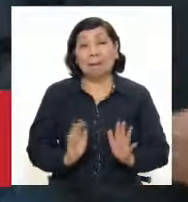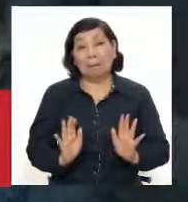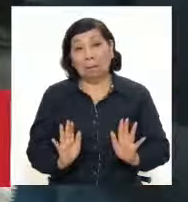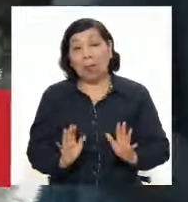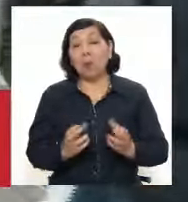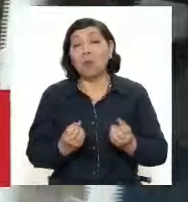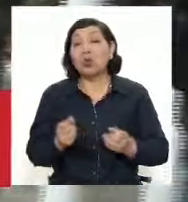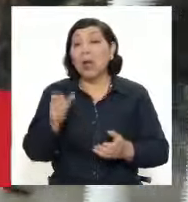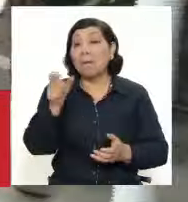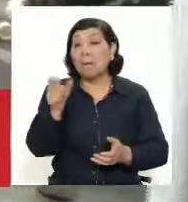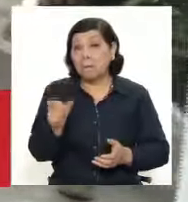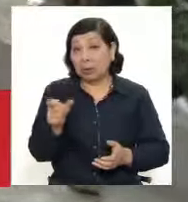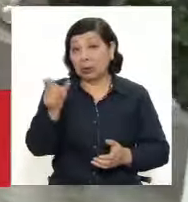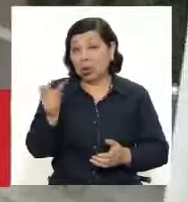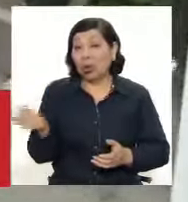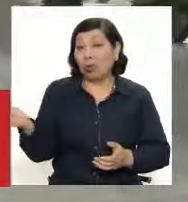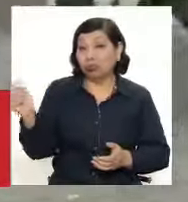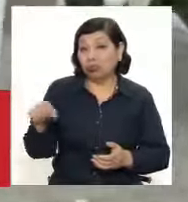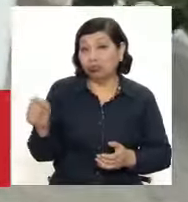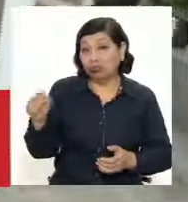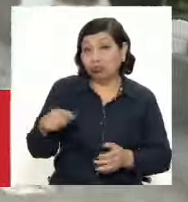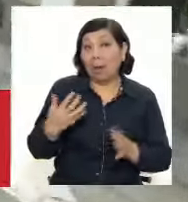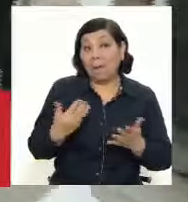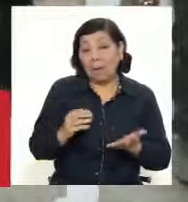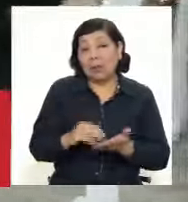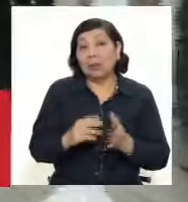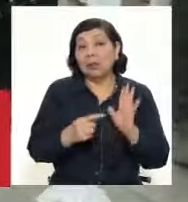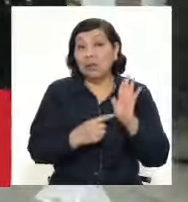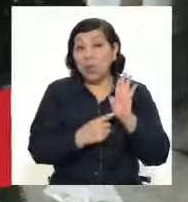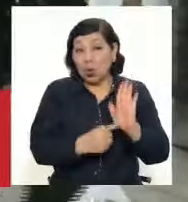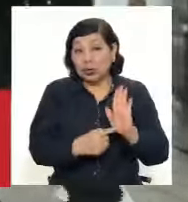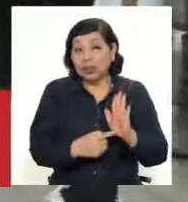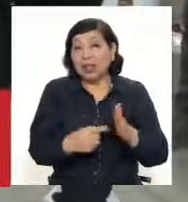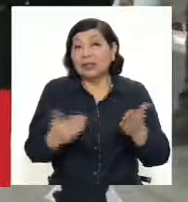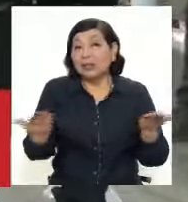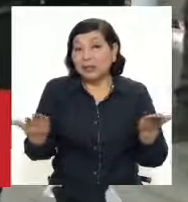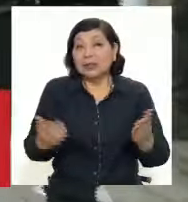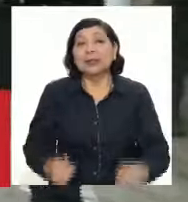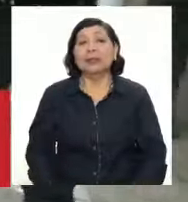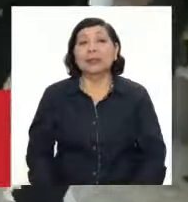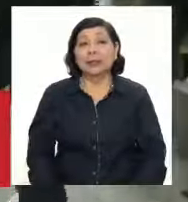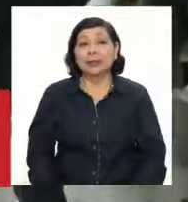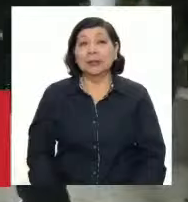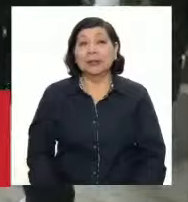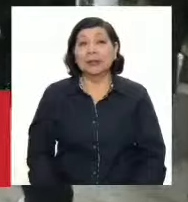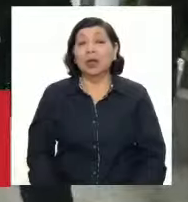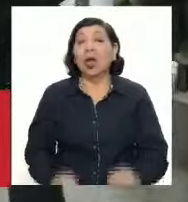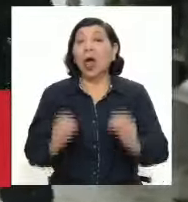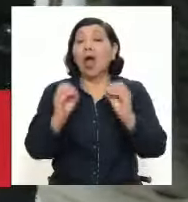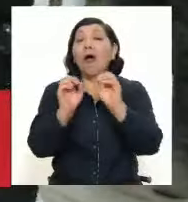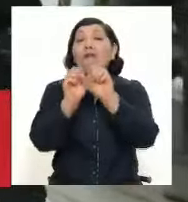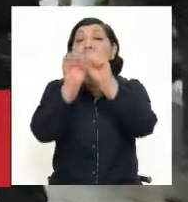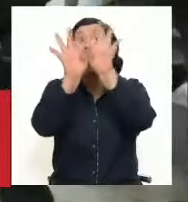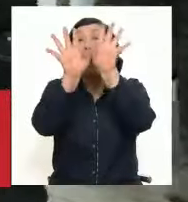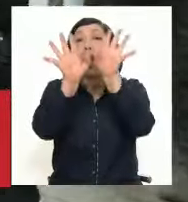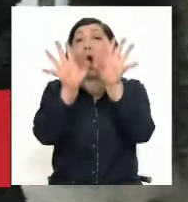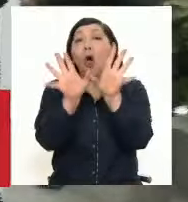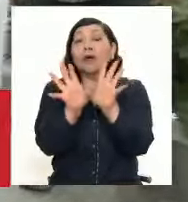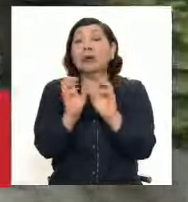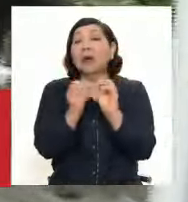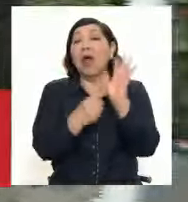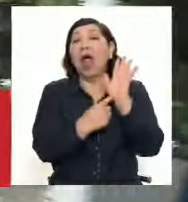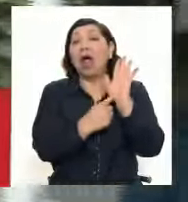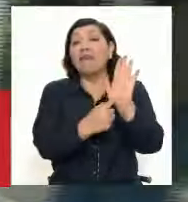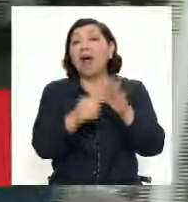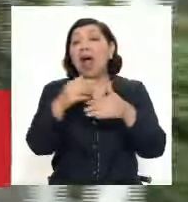parece que muchas más personas van a llegar. Queremos mostrarles también los arreglos florales que